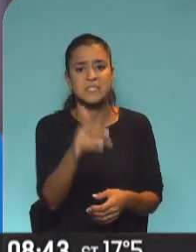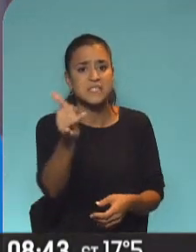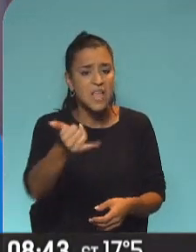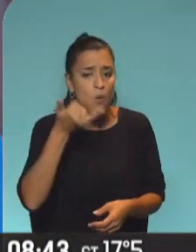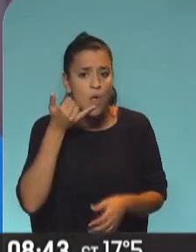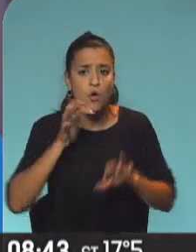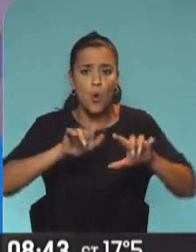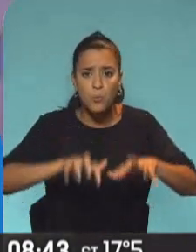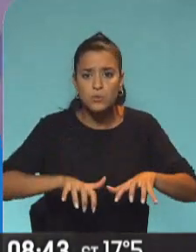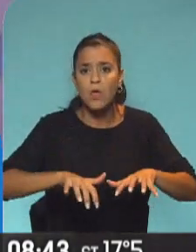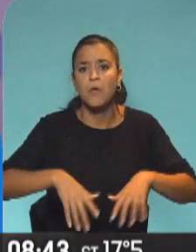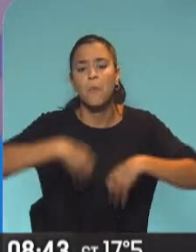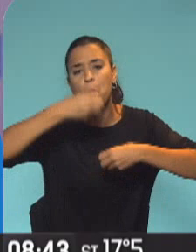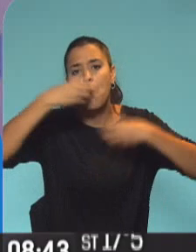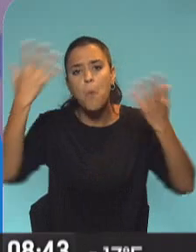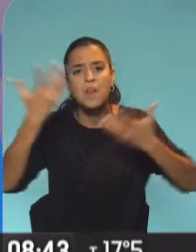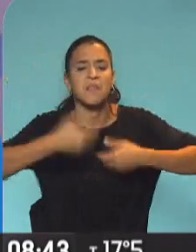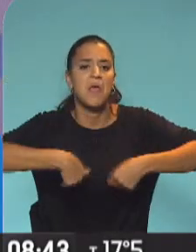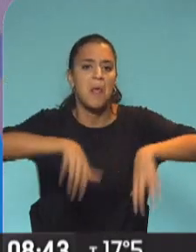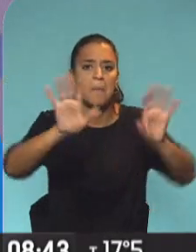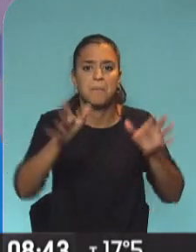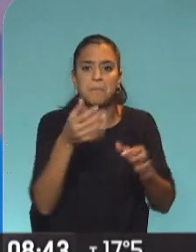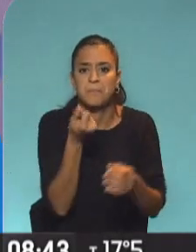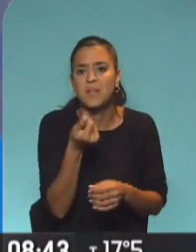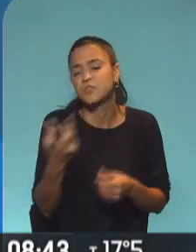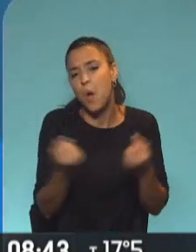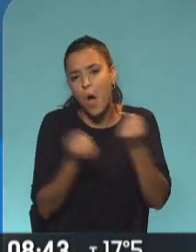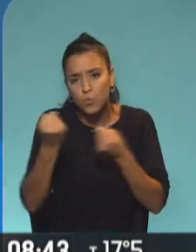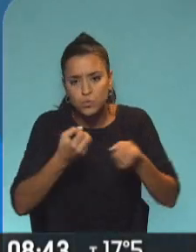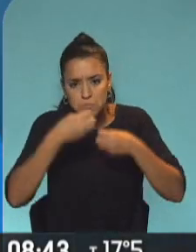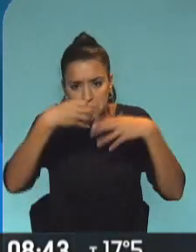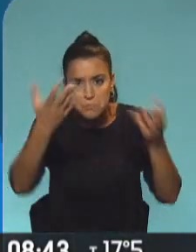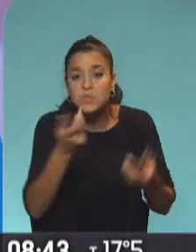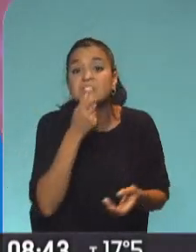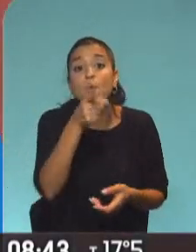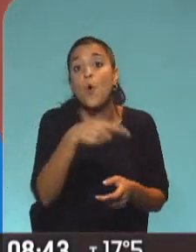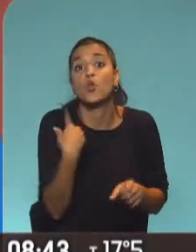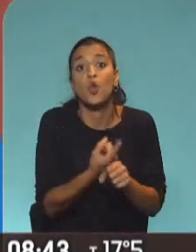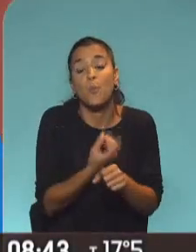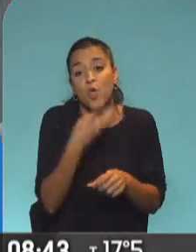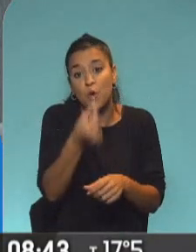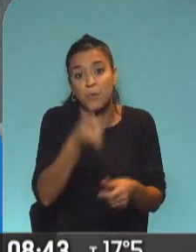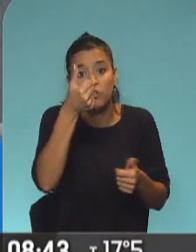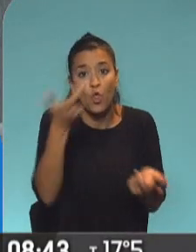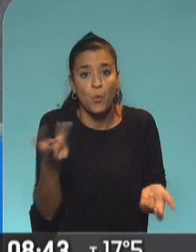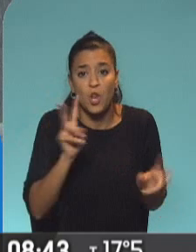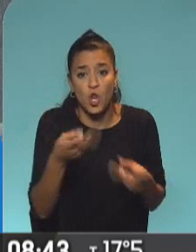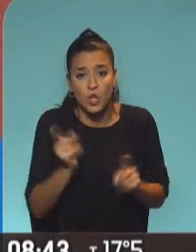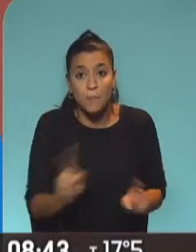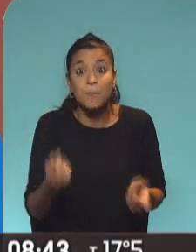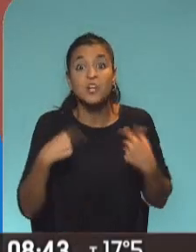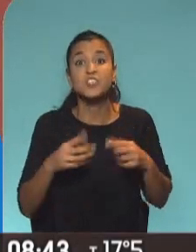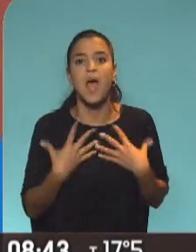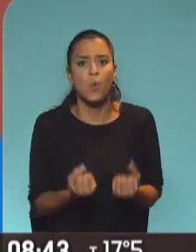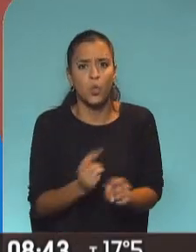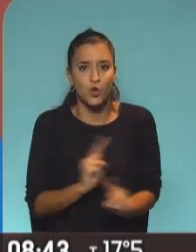una computadora puede estar librado al mercado del precio, un automóvil, porque bueno, si no lo puedes comprar, no te vas a morir. Pero no la salud.